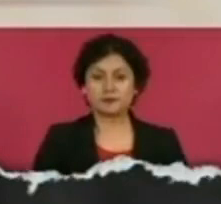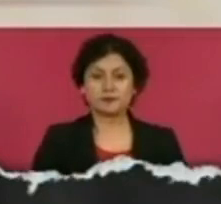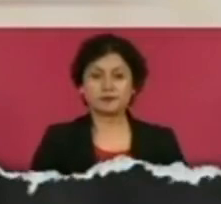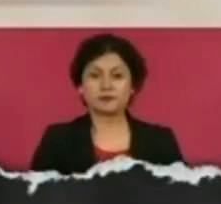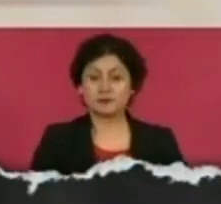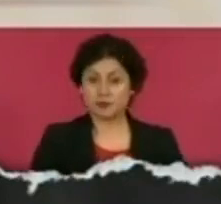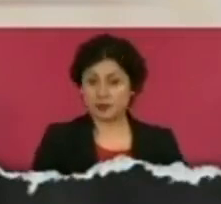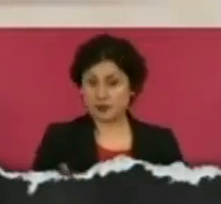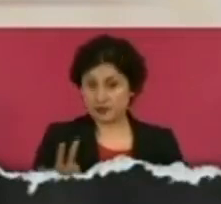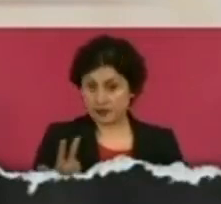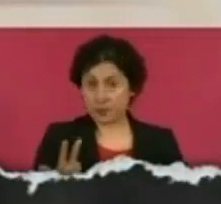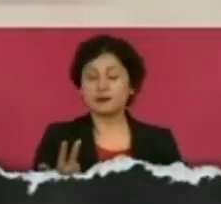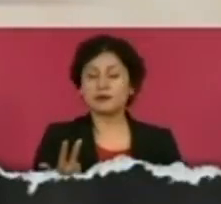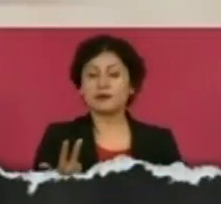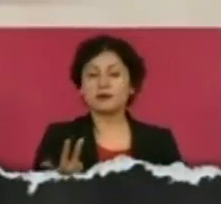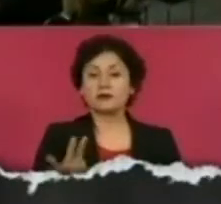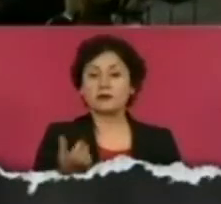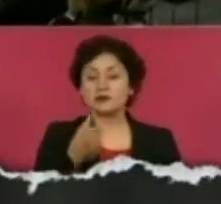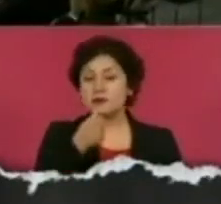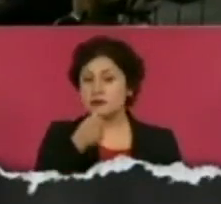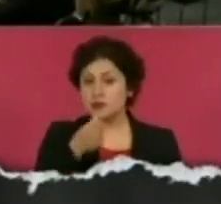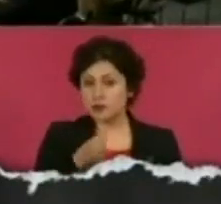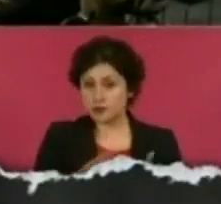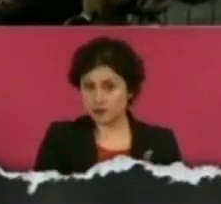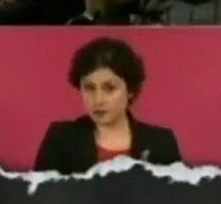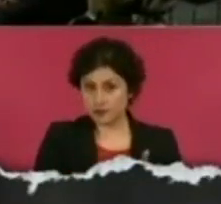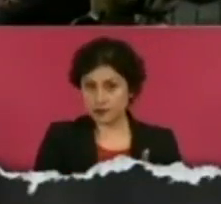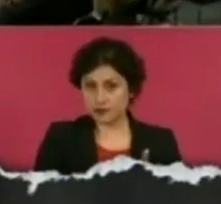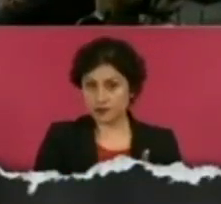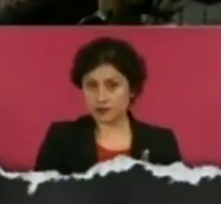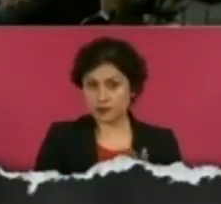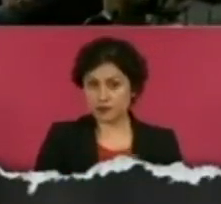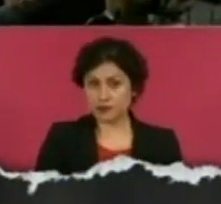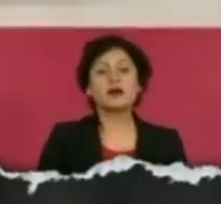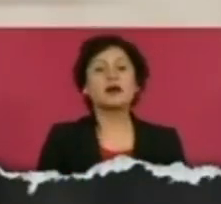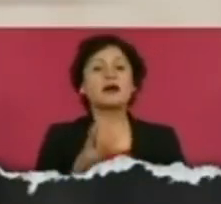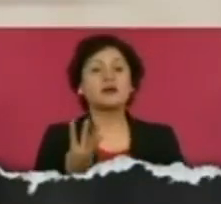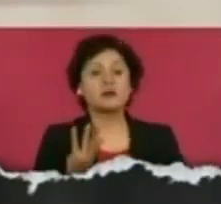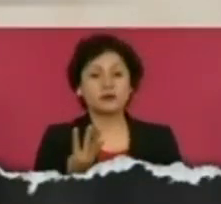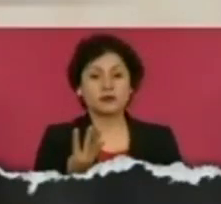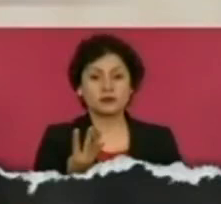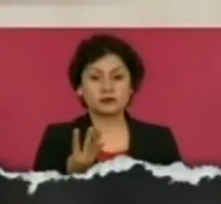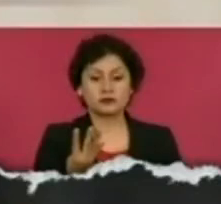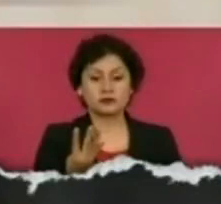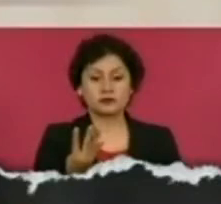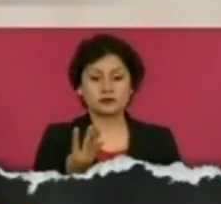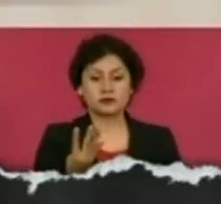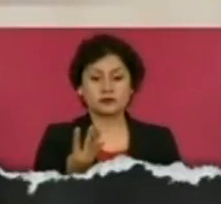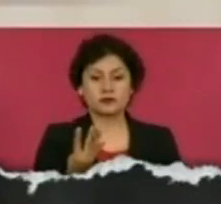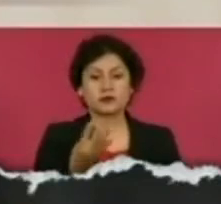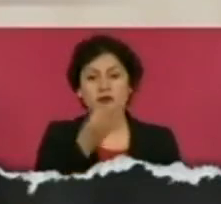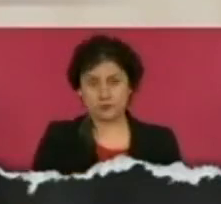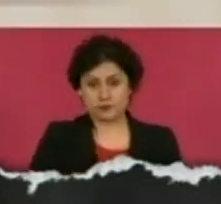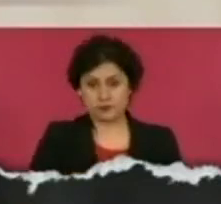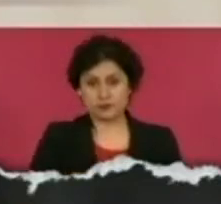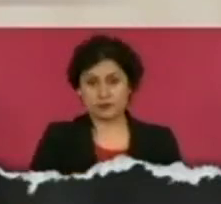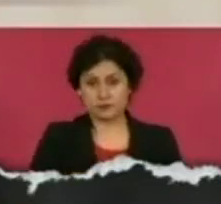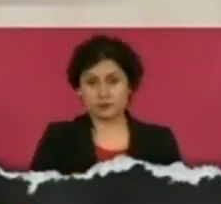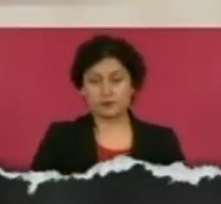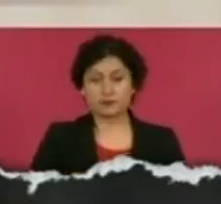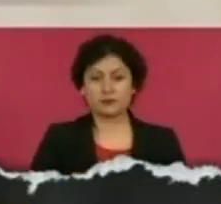el 13 se hace la solicitud el 14 se notifica